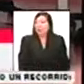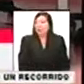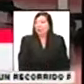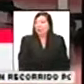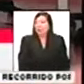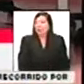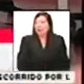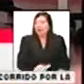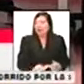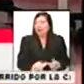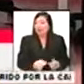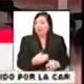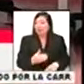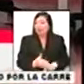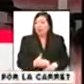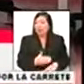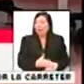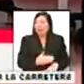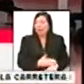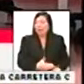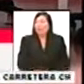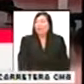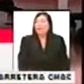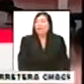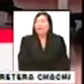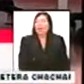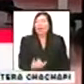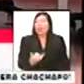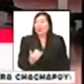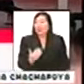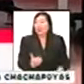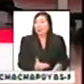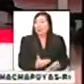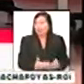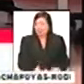el regular desarrollo de ese caso.